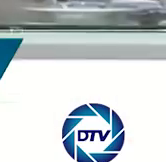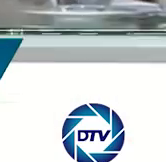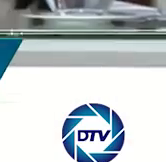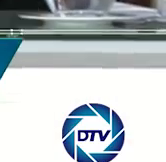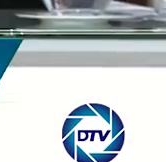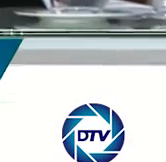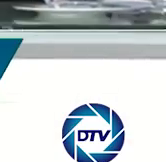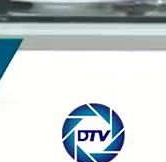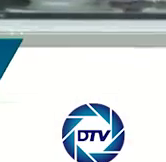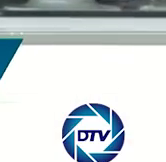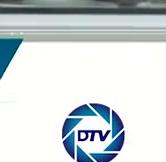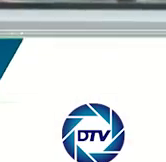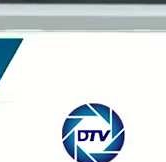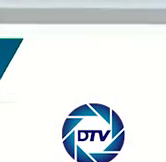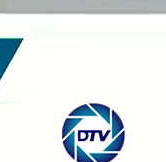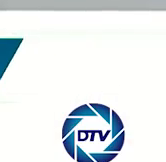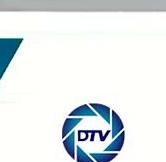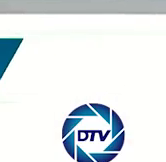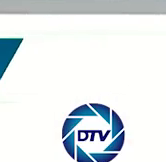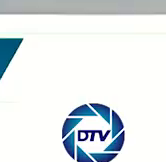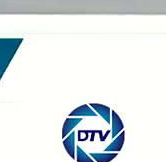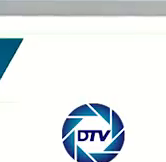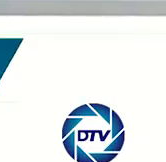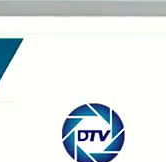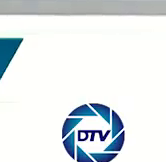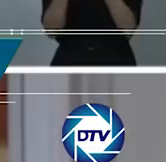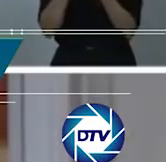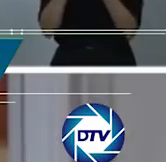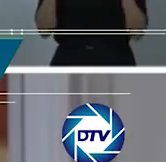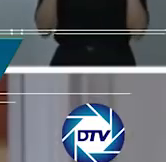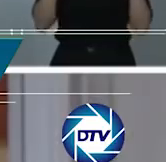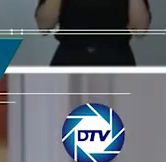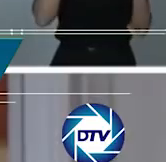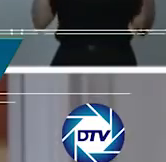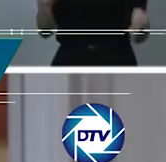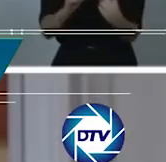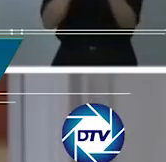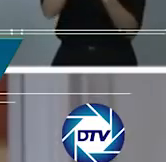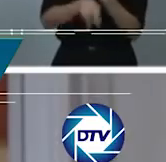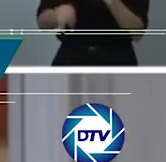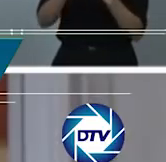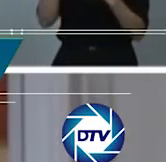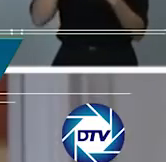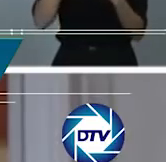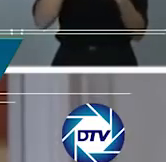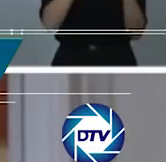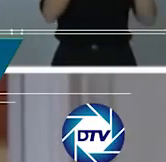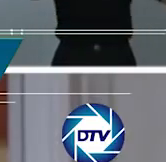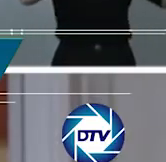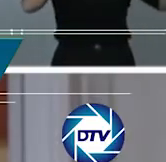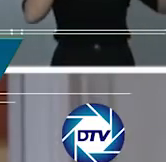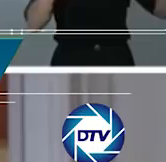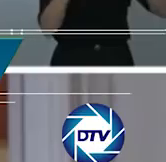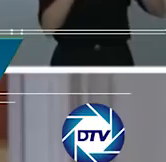van a sacar rédito en el sentido de que le van a aprobar algo que necesite, pues lo más probable que es lo único que busca Sánchez,